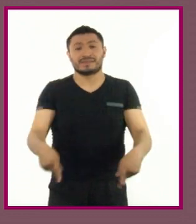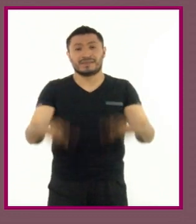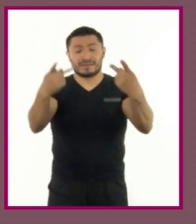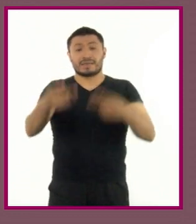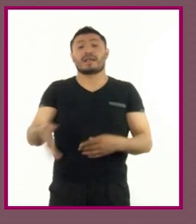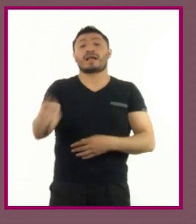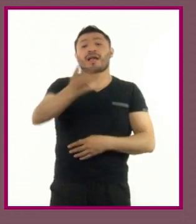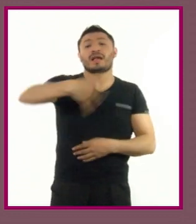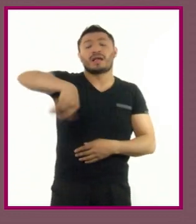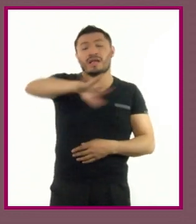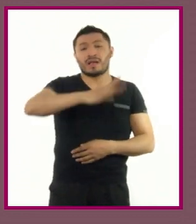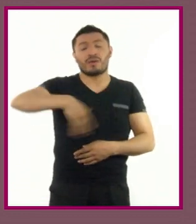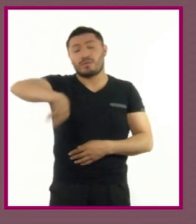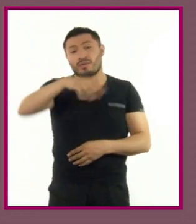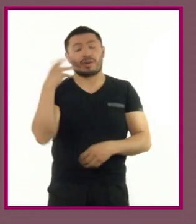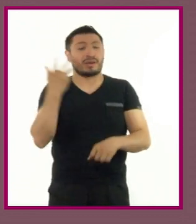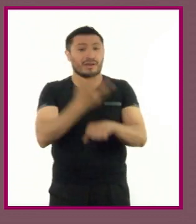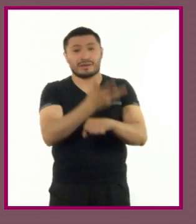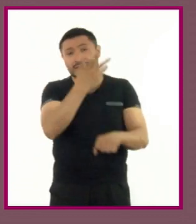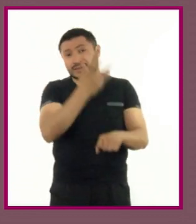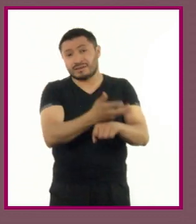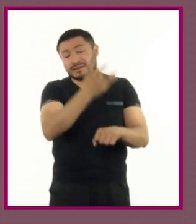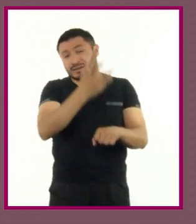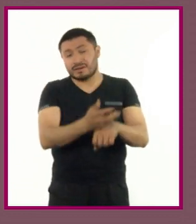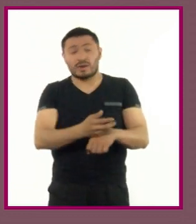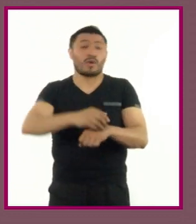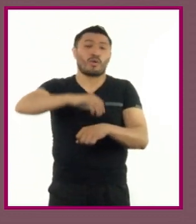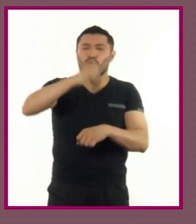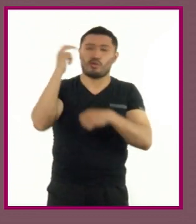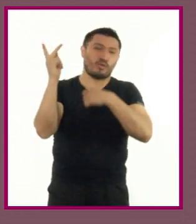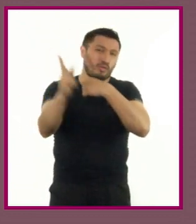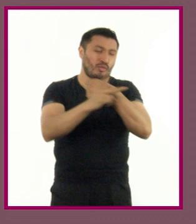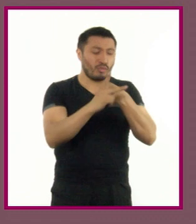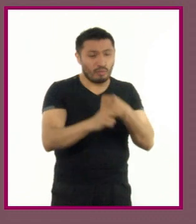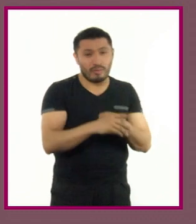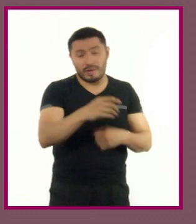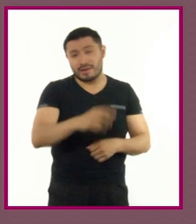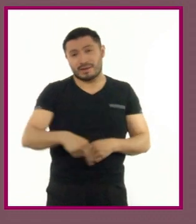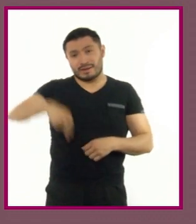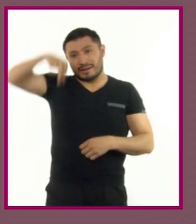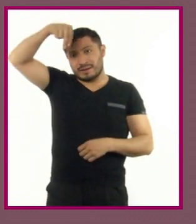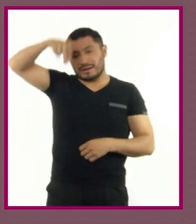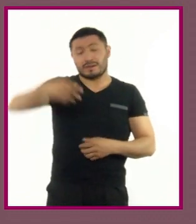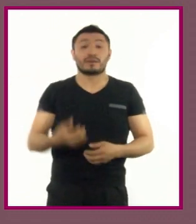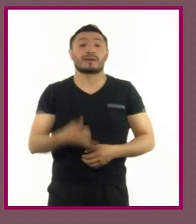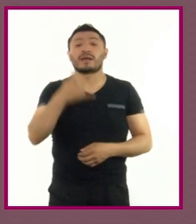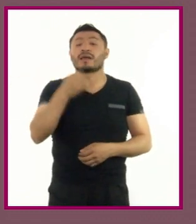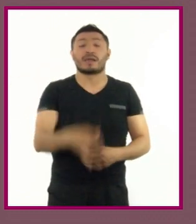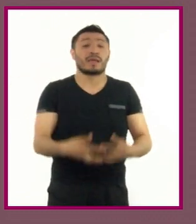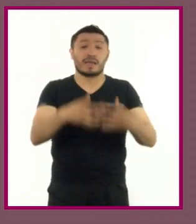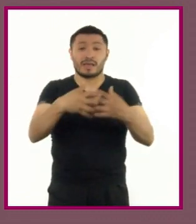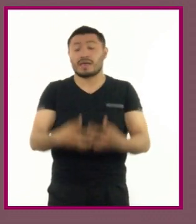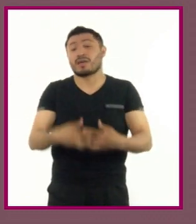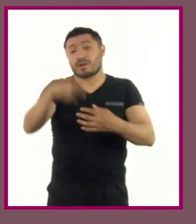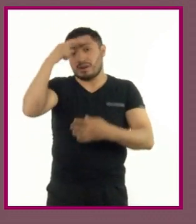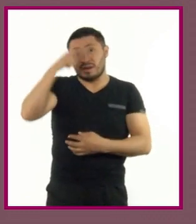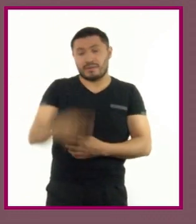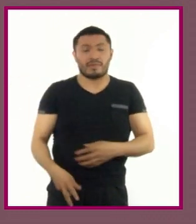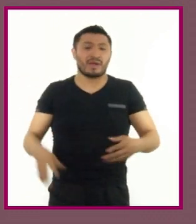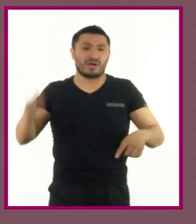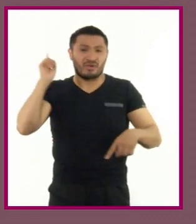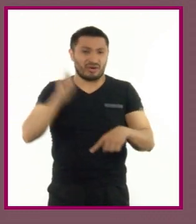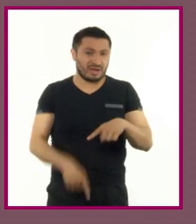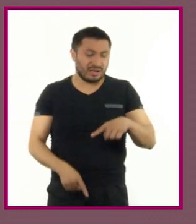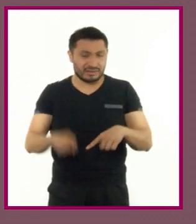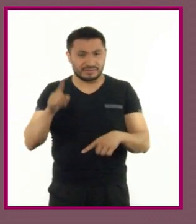el mercado norteamericano, en encontrar nuevos nichos allí y deshacer mucha de la industria que se había creado